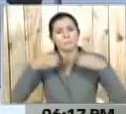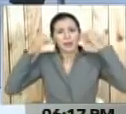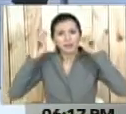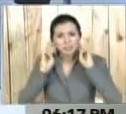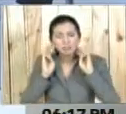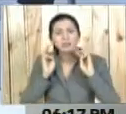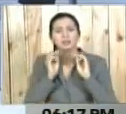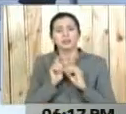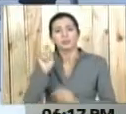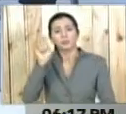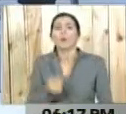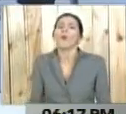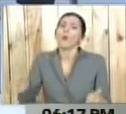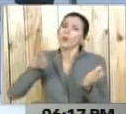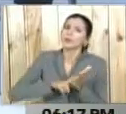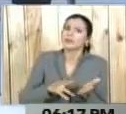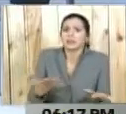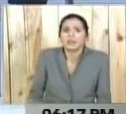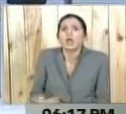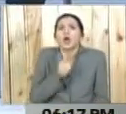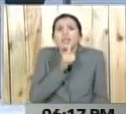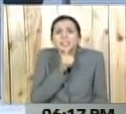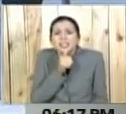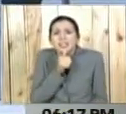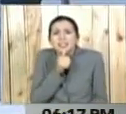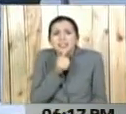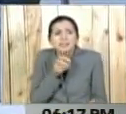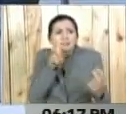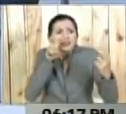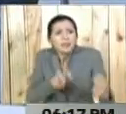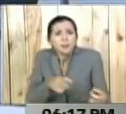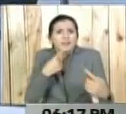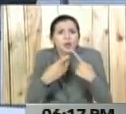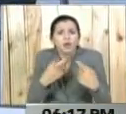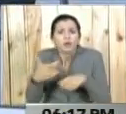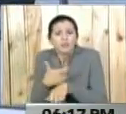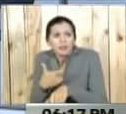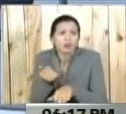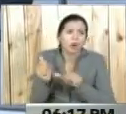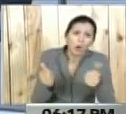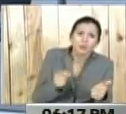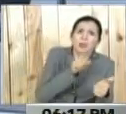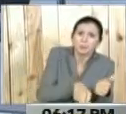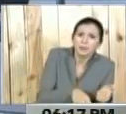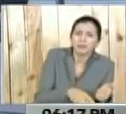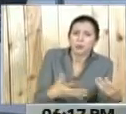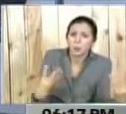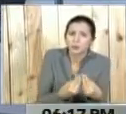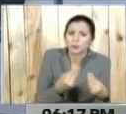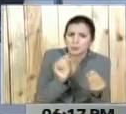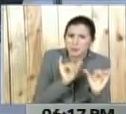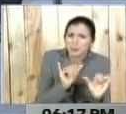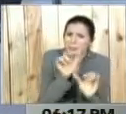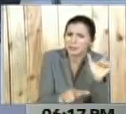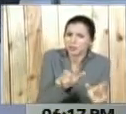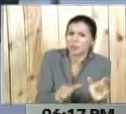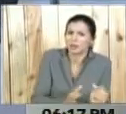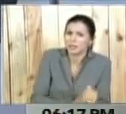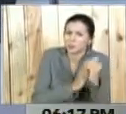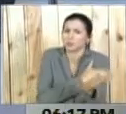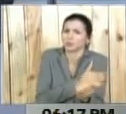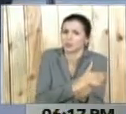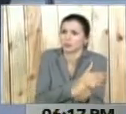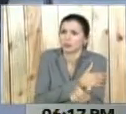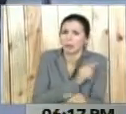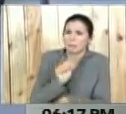vuelve la burra al trigo. Entonces, ¿con quién dialoga el gobierno? Miren, primero los delincuentes, principalmente los